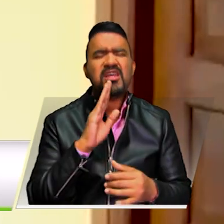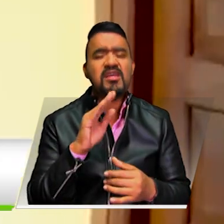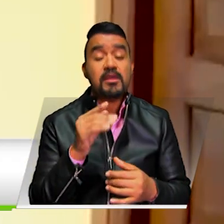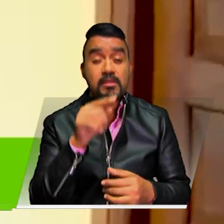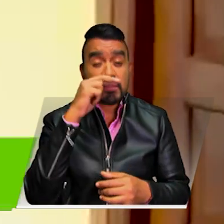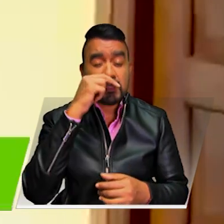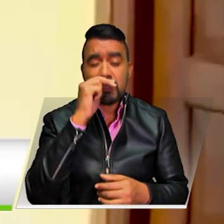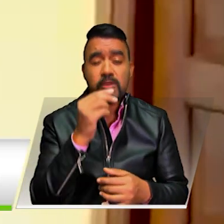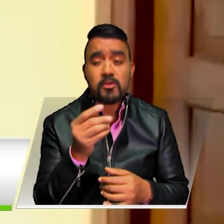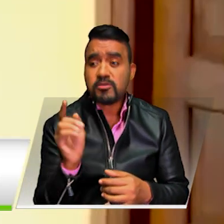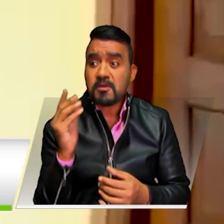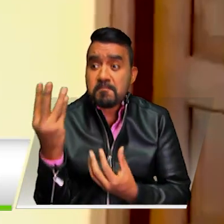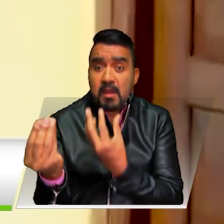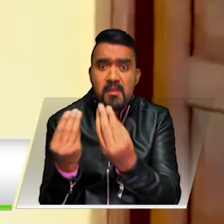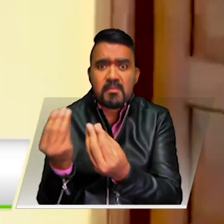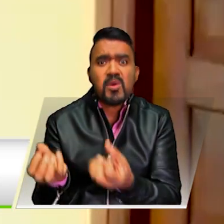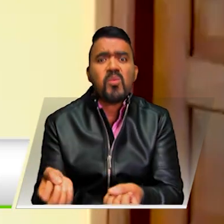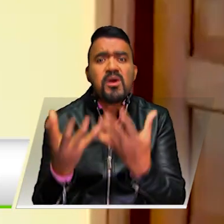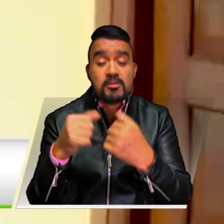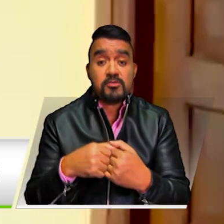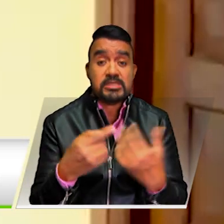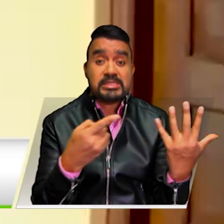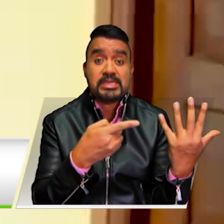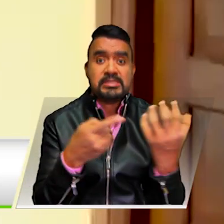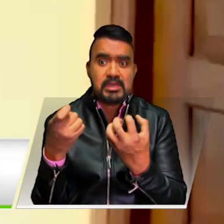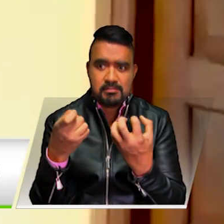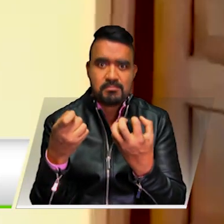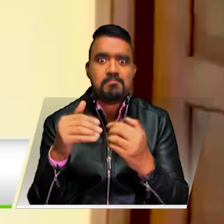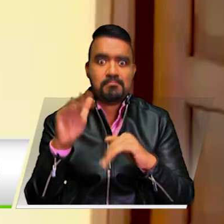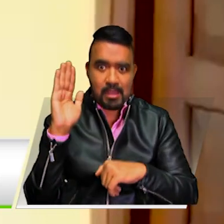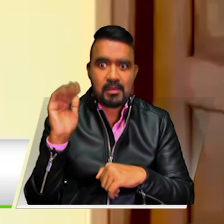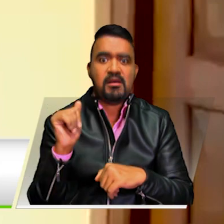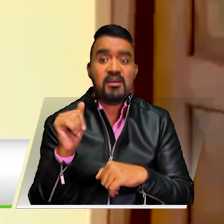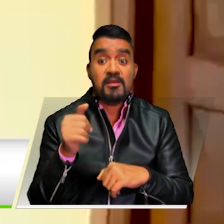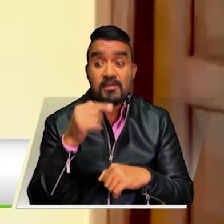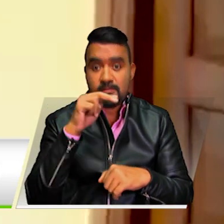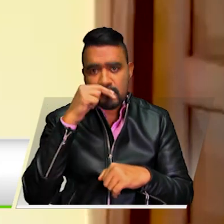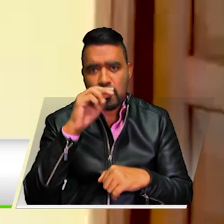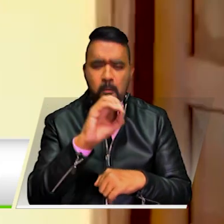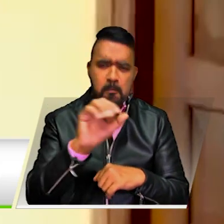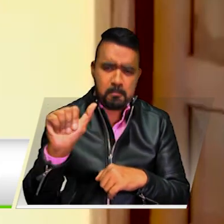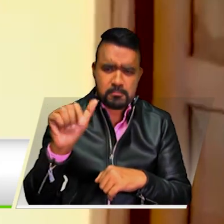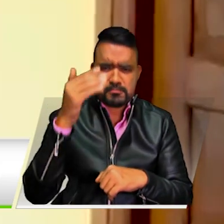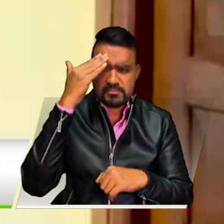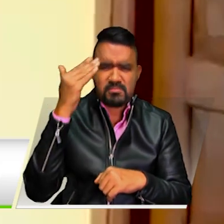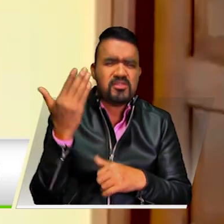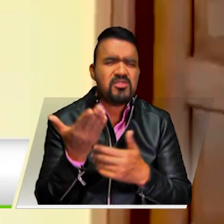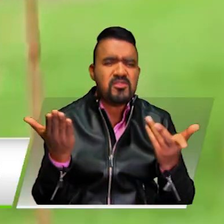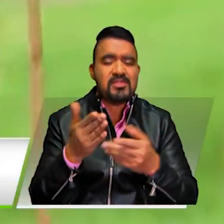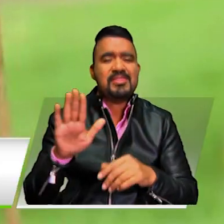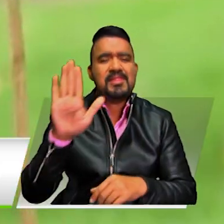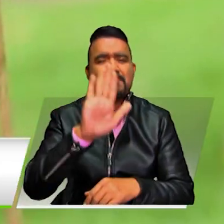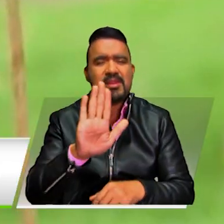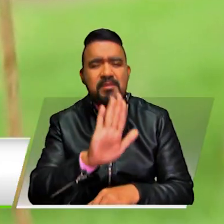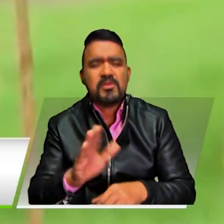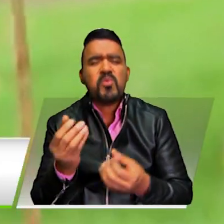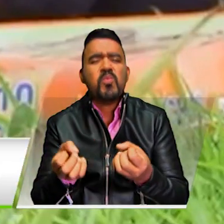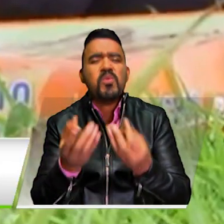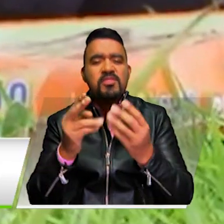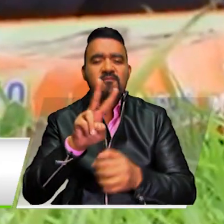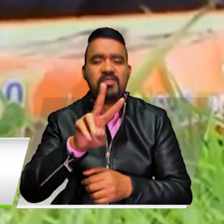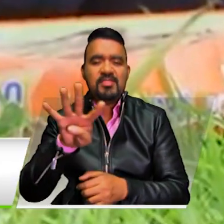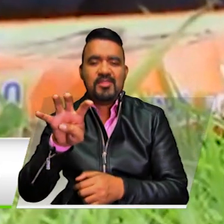niñas de 0 a 5 años esto implica la atención en 29 departamentos del país más de